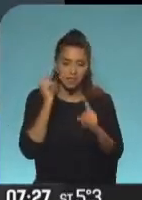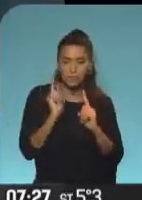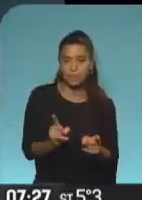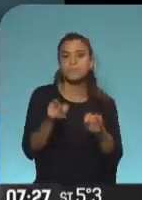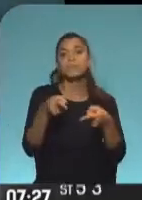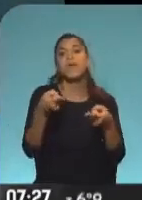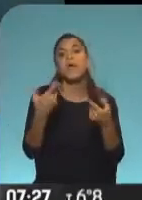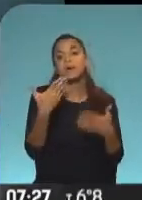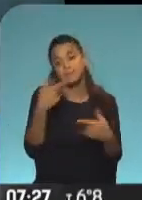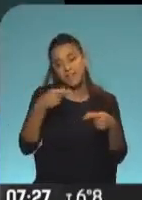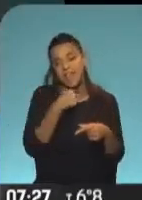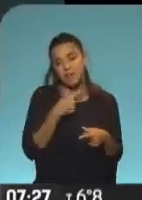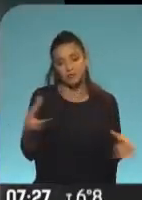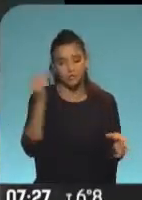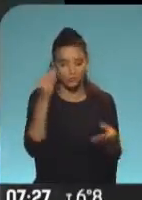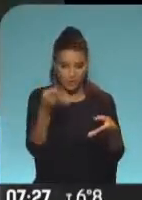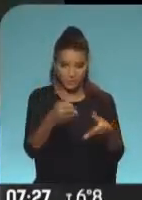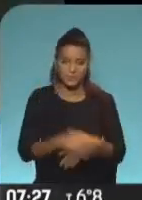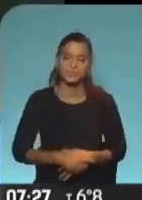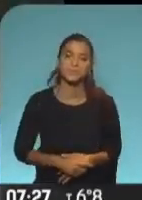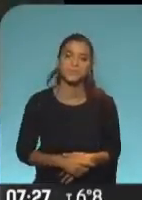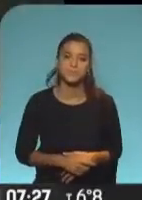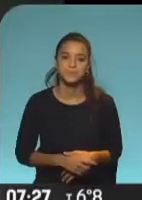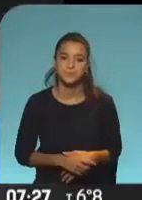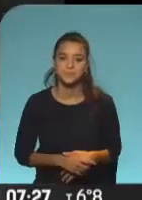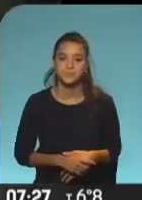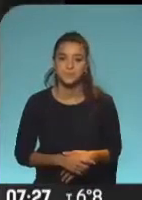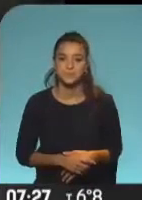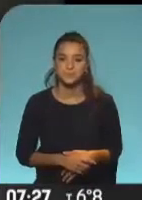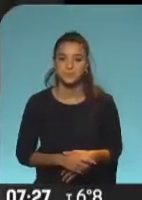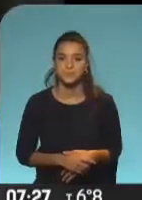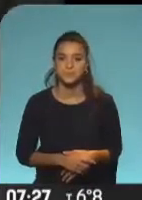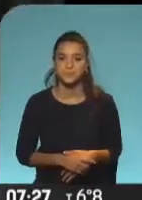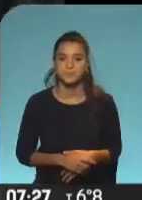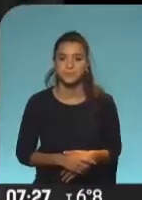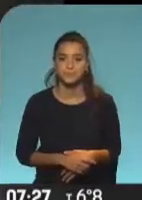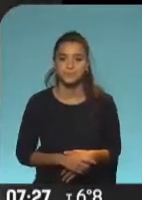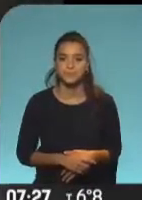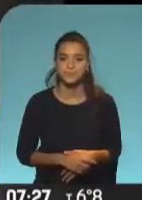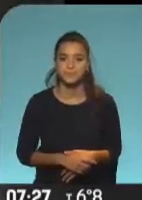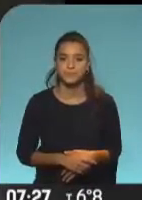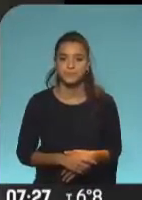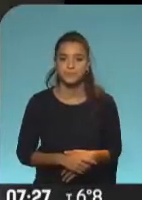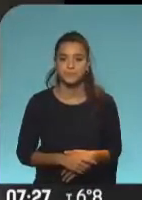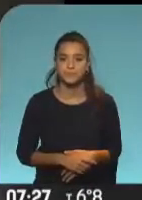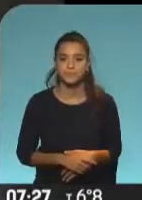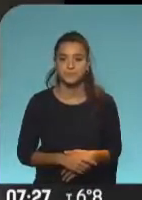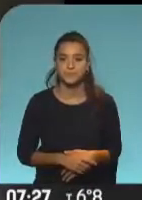hablamos de Charlie, lo queremos escuchar. Vamos. Cerca de la revolución,